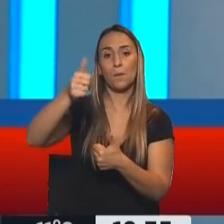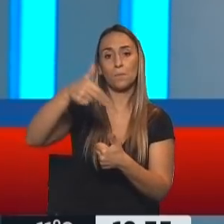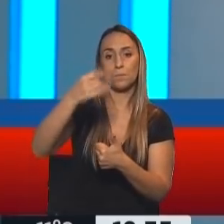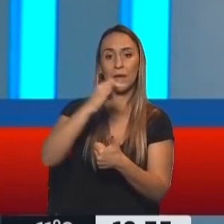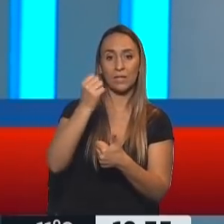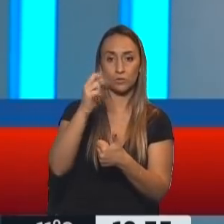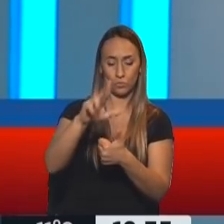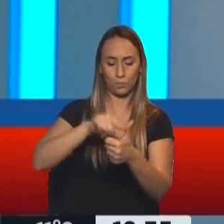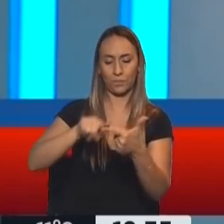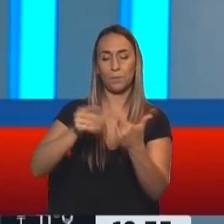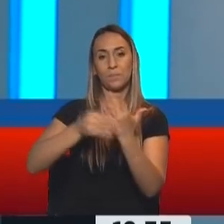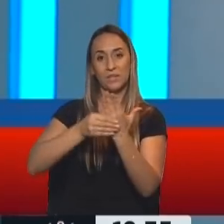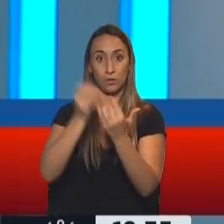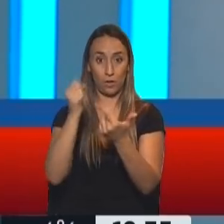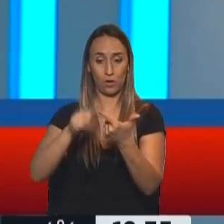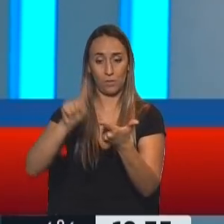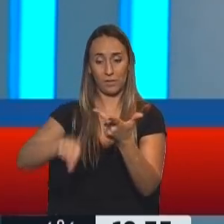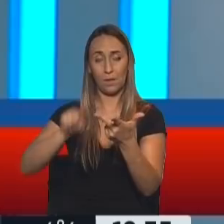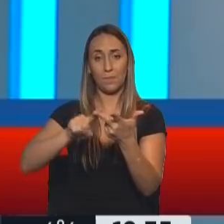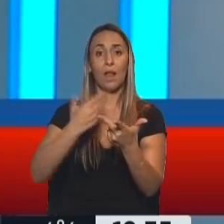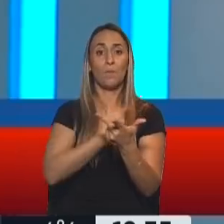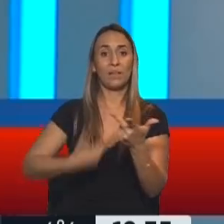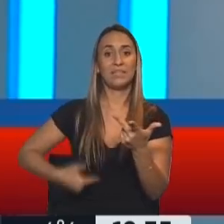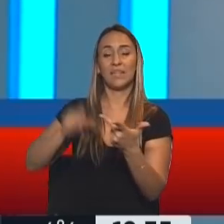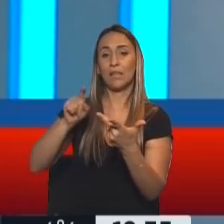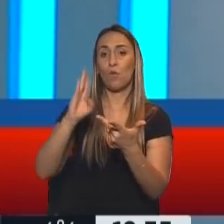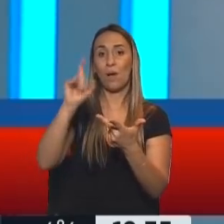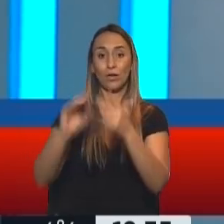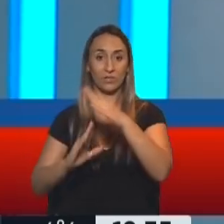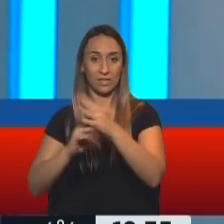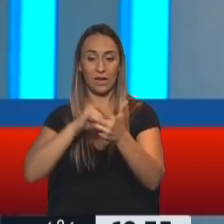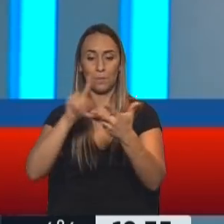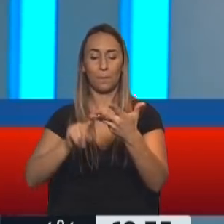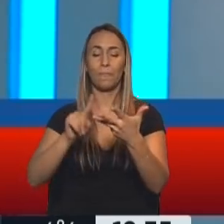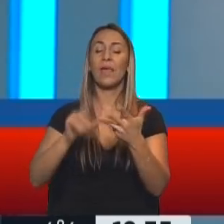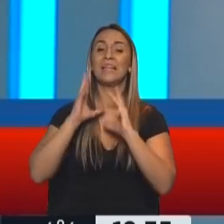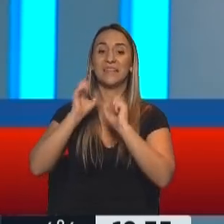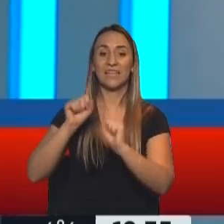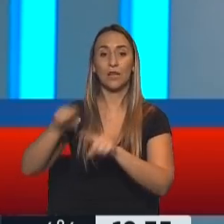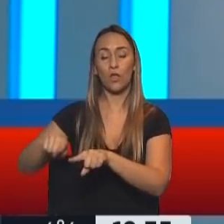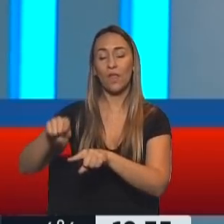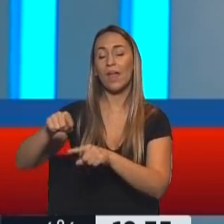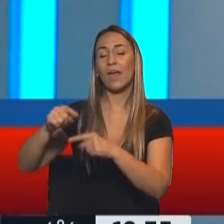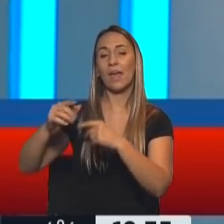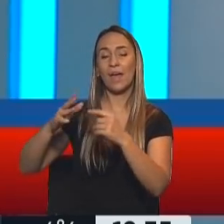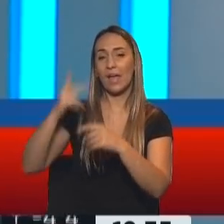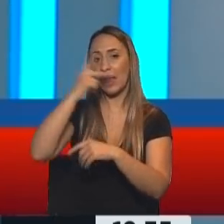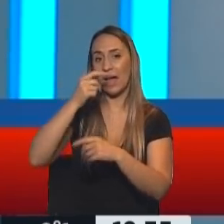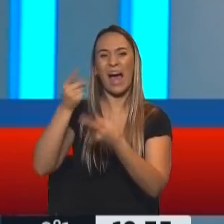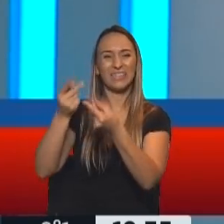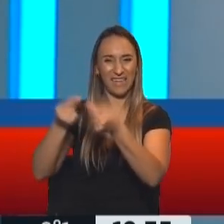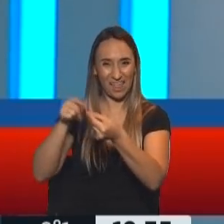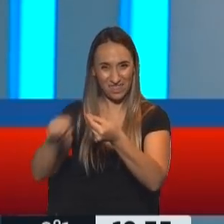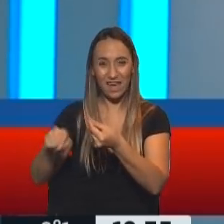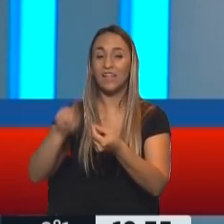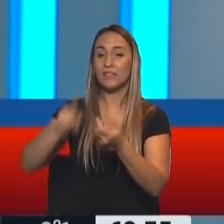Economía, recibe al presidente del Banco Central, al secretario de Hacienda y al representante argentino ante el Fondo